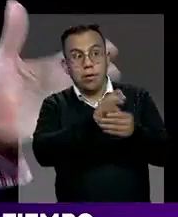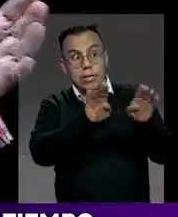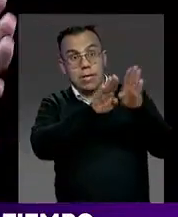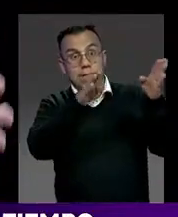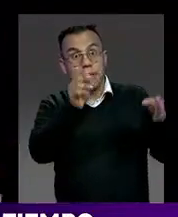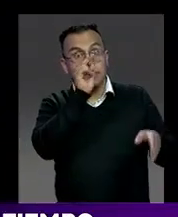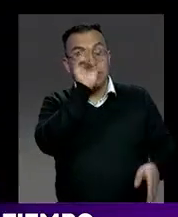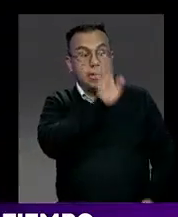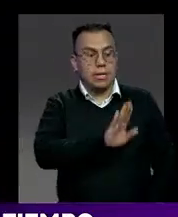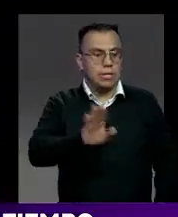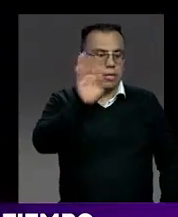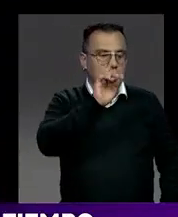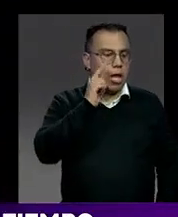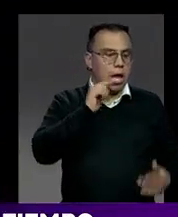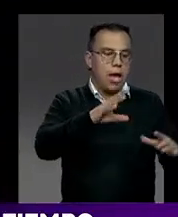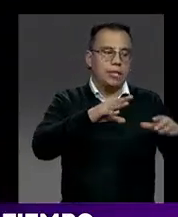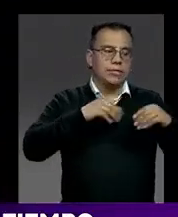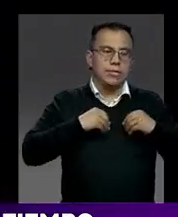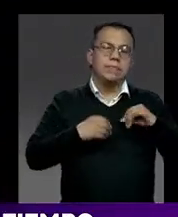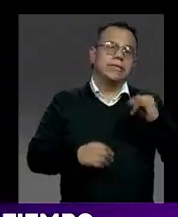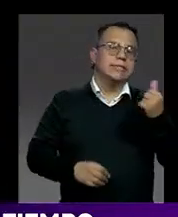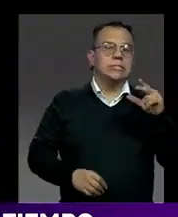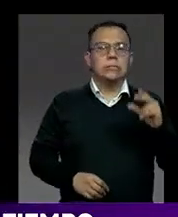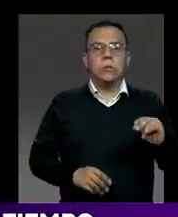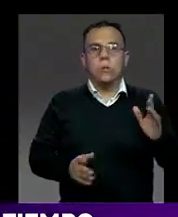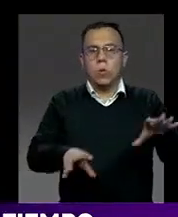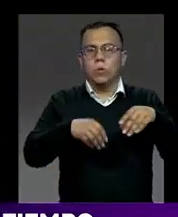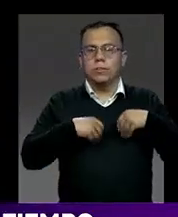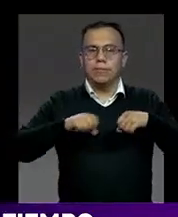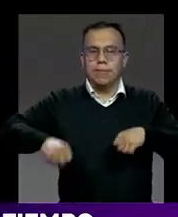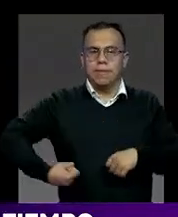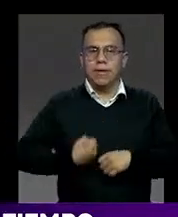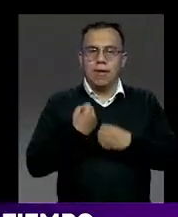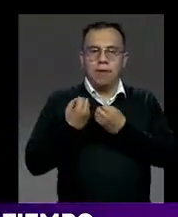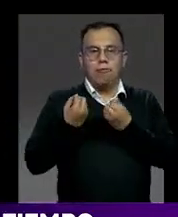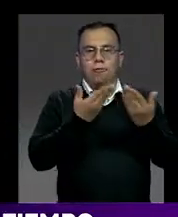nacional de compras y acepta llevar su mercado